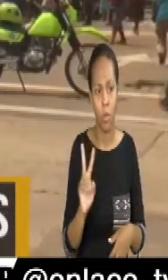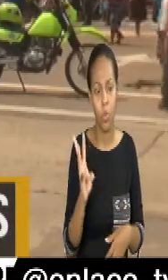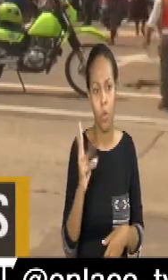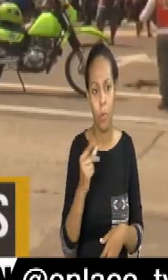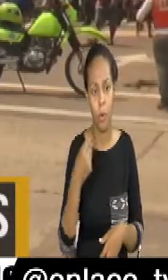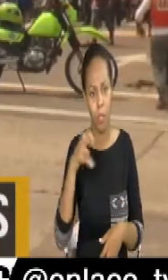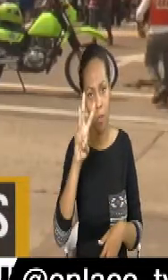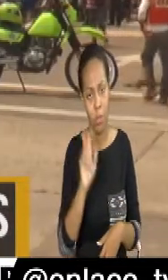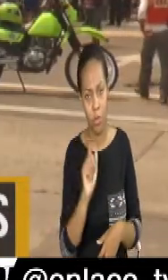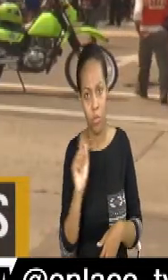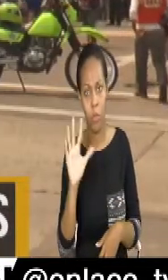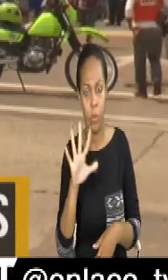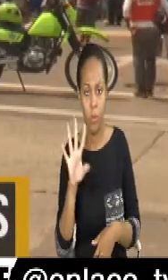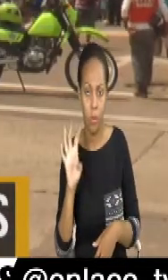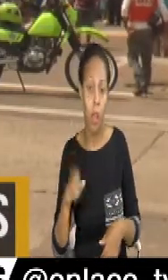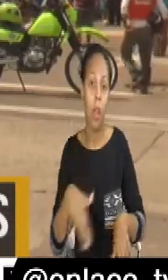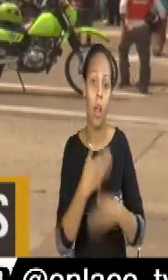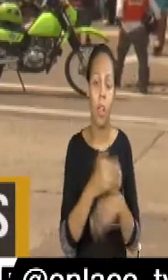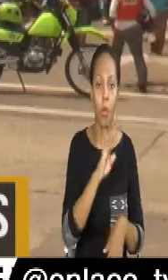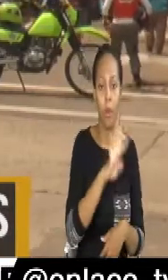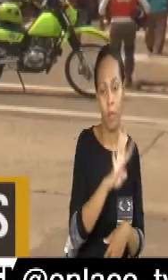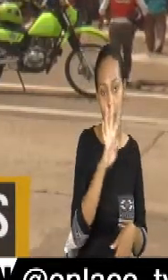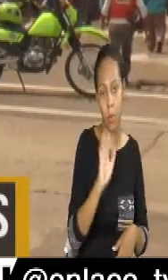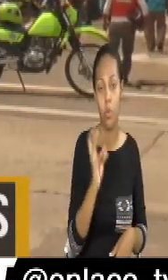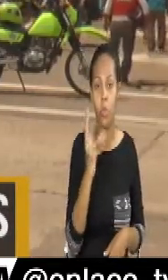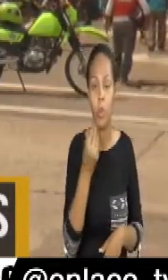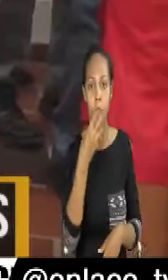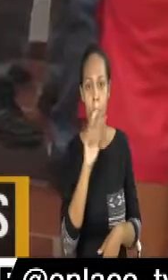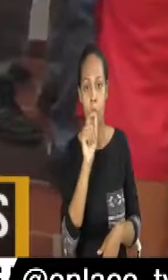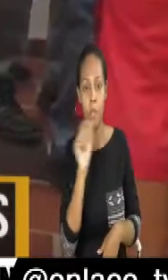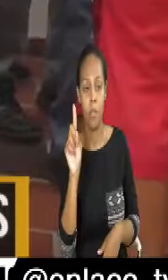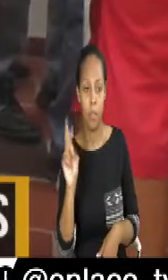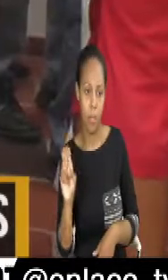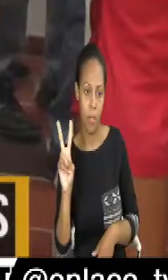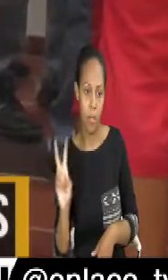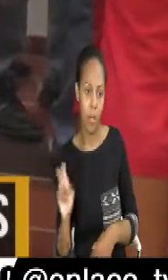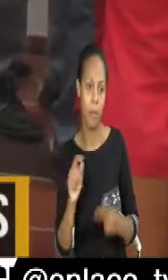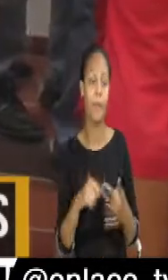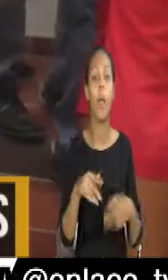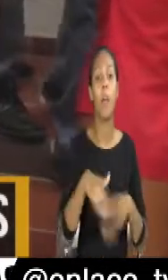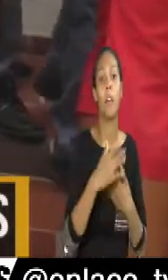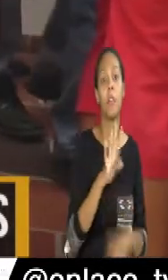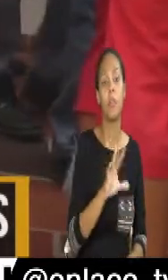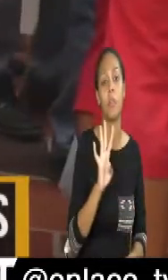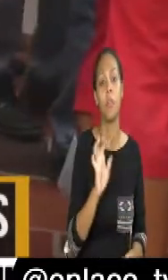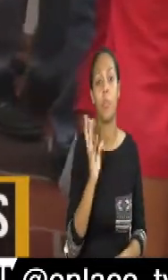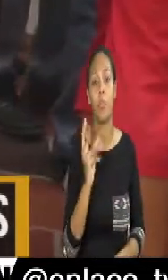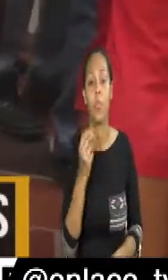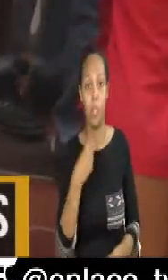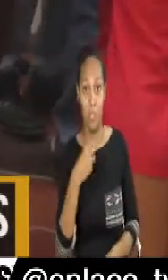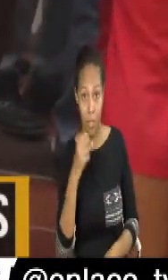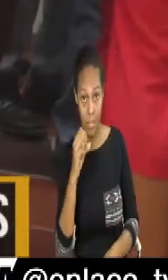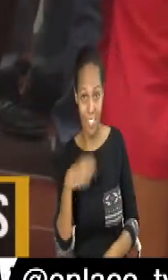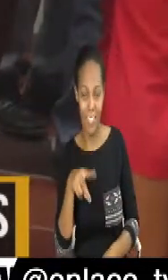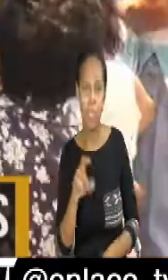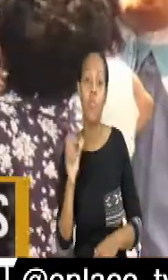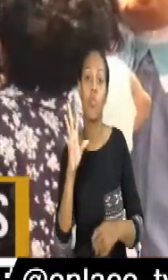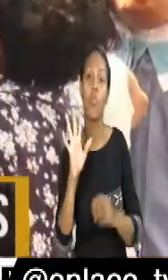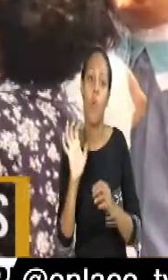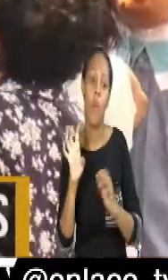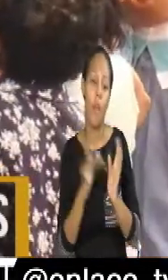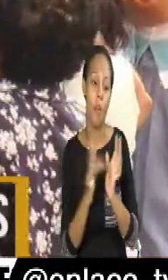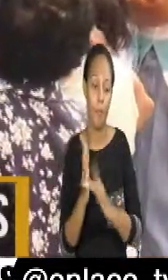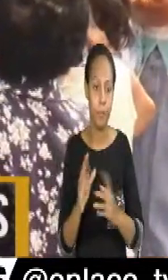1859, calle 49, número 1367, calle 59, número 47A04 del barrio 9 de abril, en